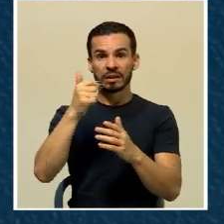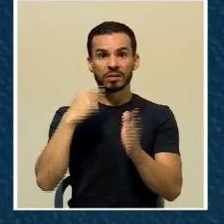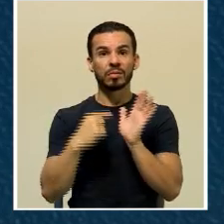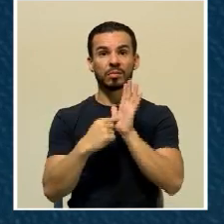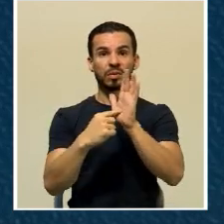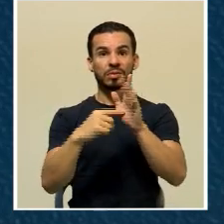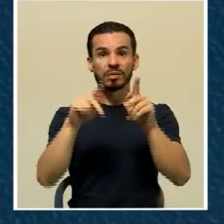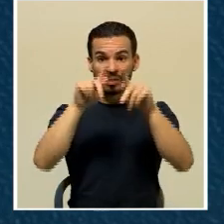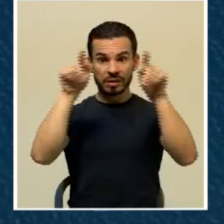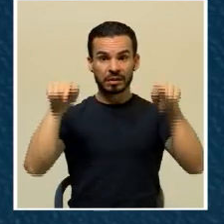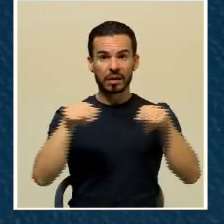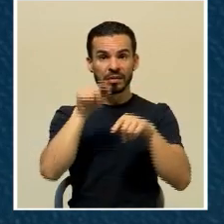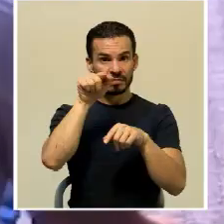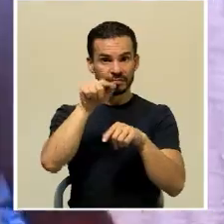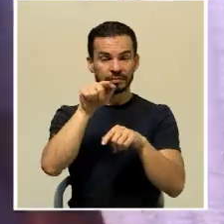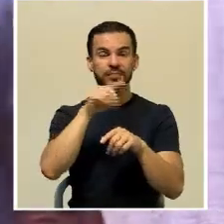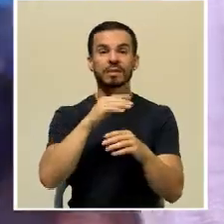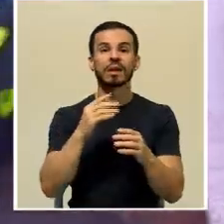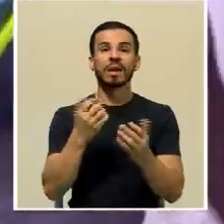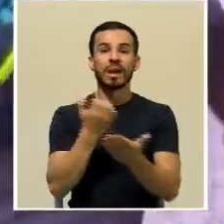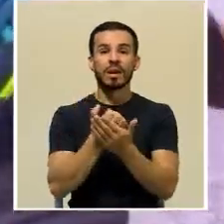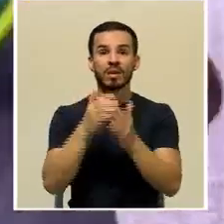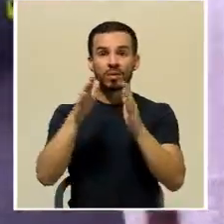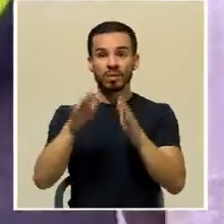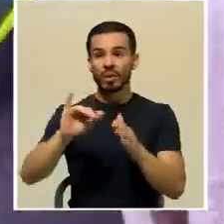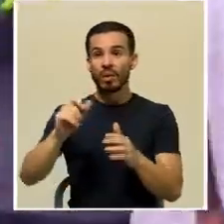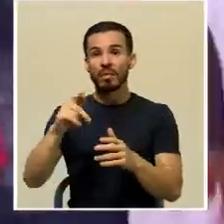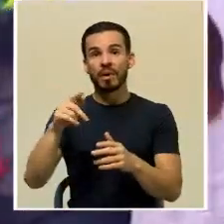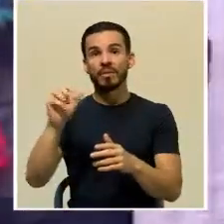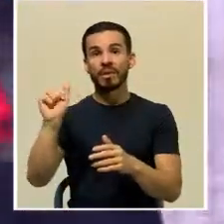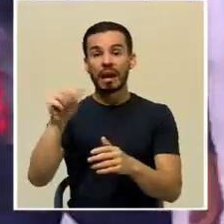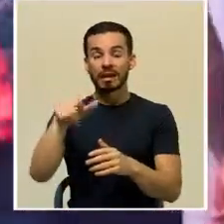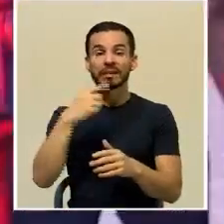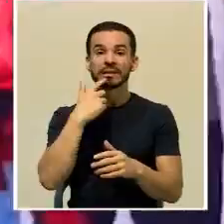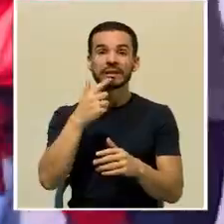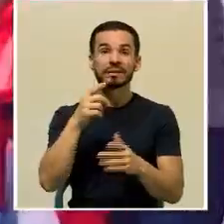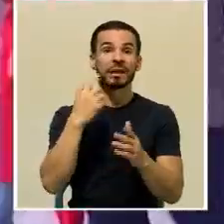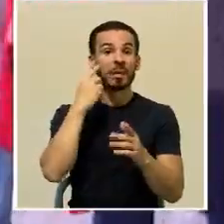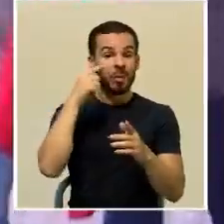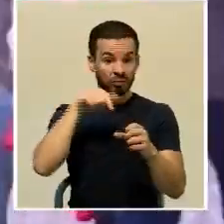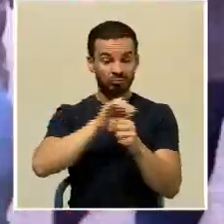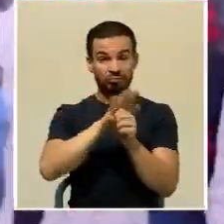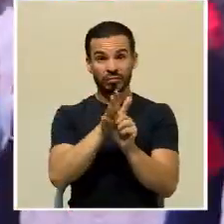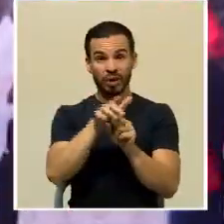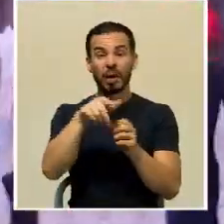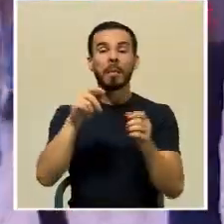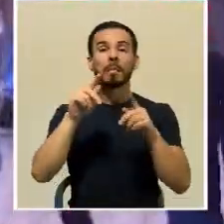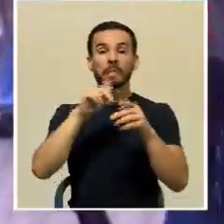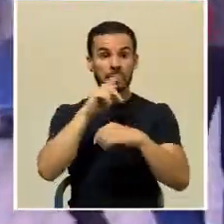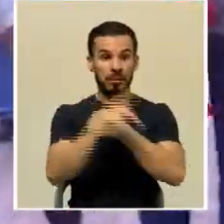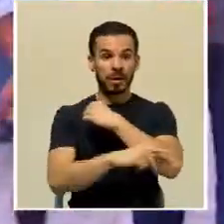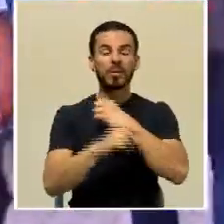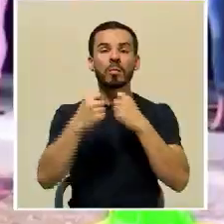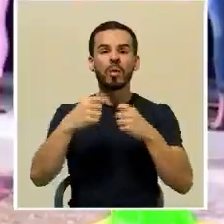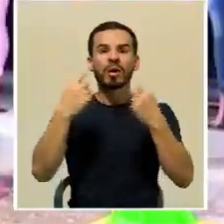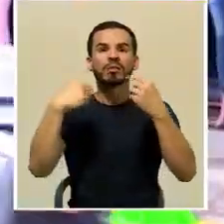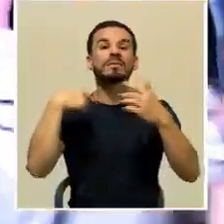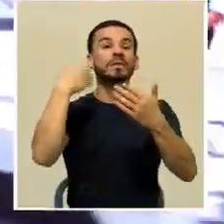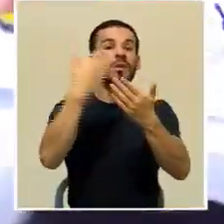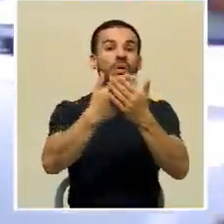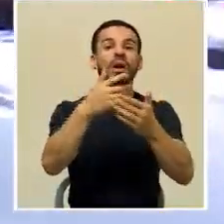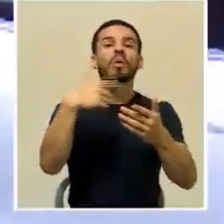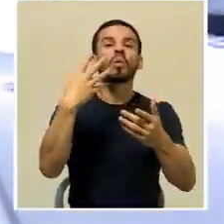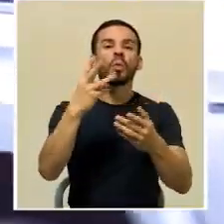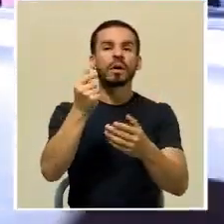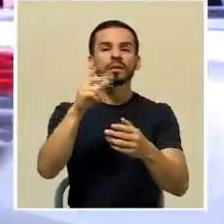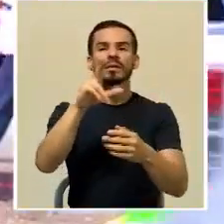muestra en la siguiente gráfica. El economista Juan Pablo Arias proyecta que debido a la pandemia el país puede alcanzar un 30%